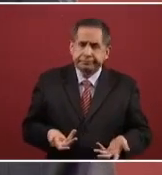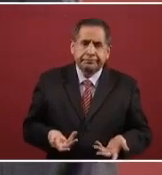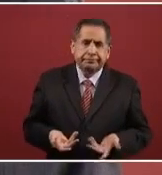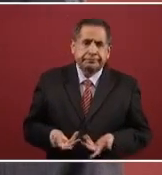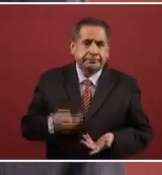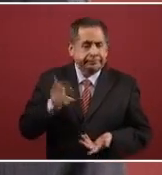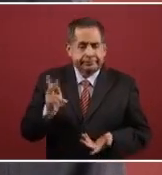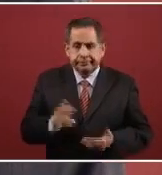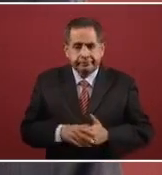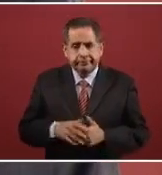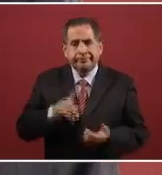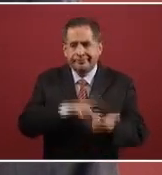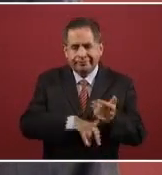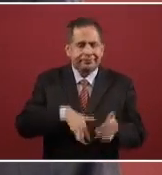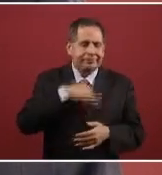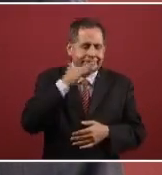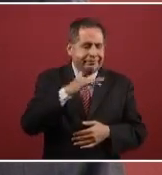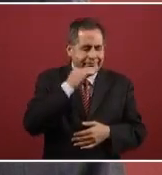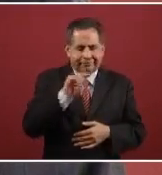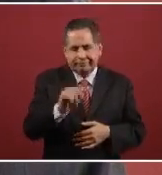pero era por la corrupción.